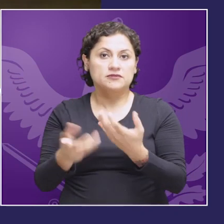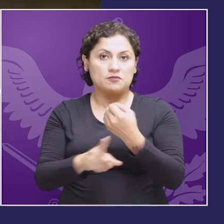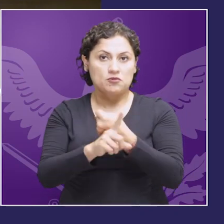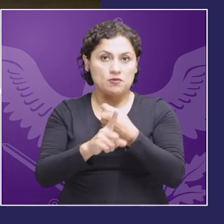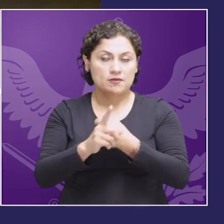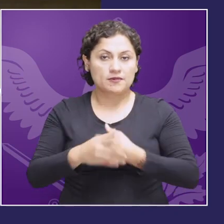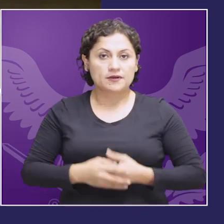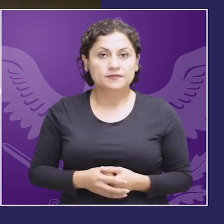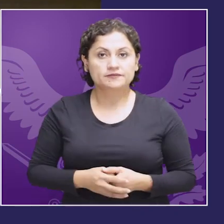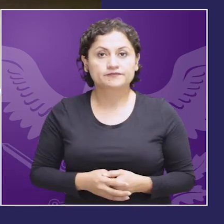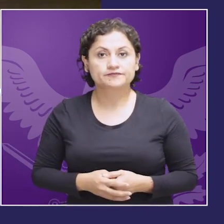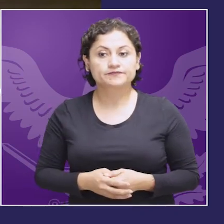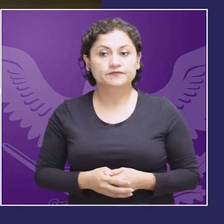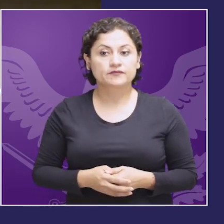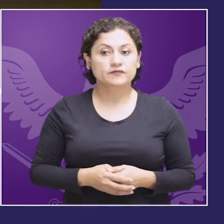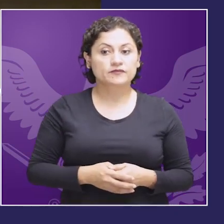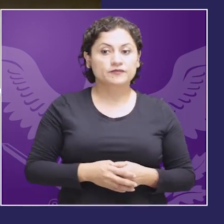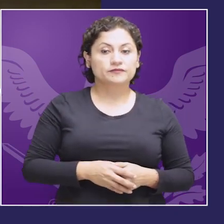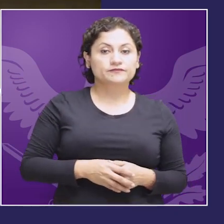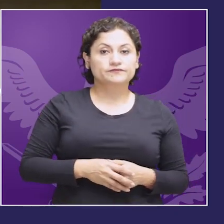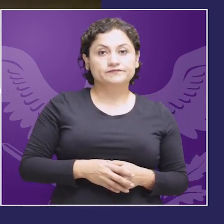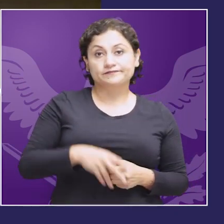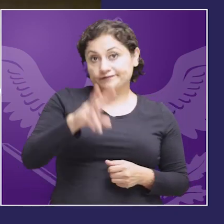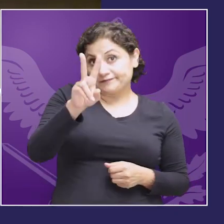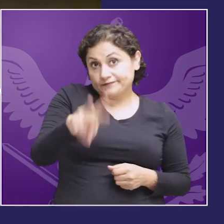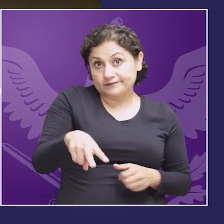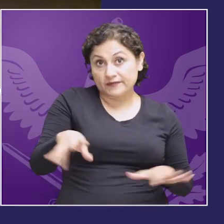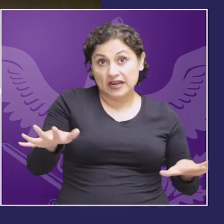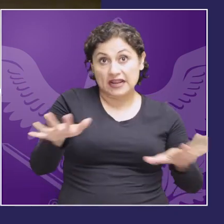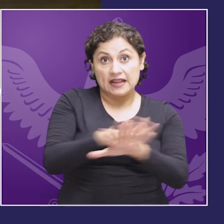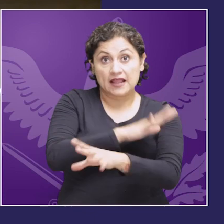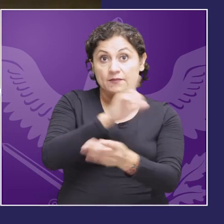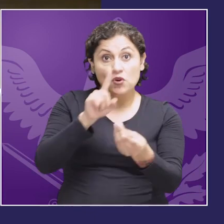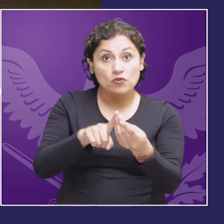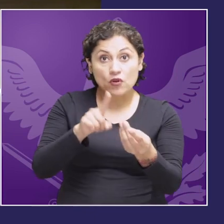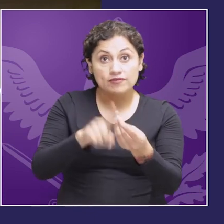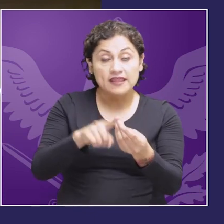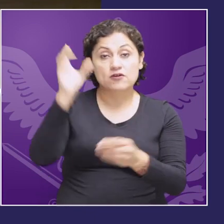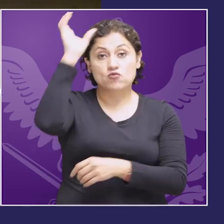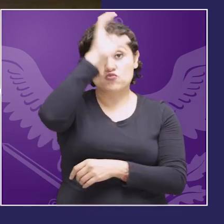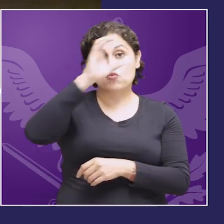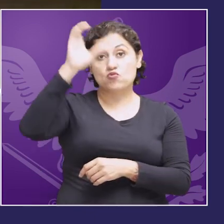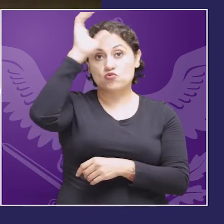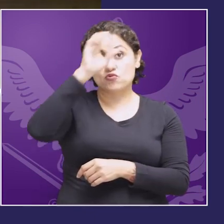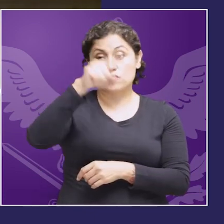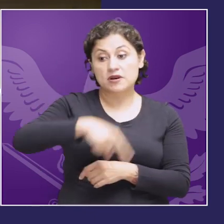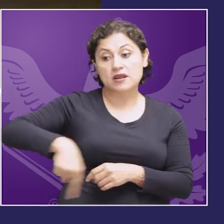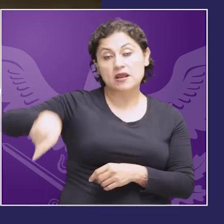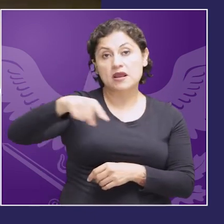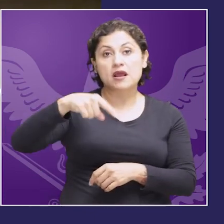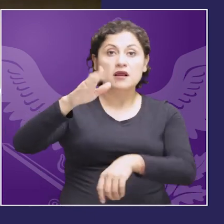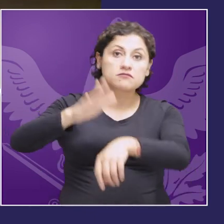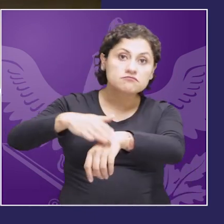que lo que se requiere es un cambio cultural, ¿no? Es mover conciencias, al final es remover las conciencias.